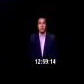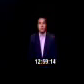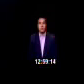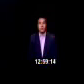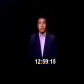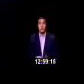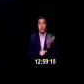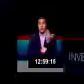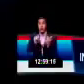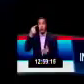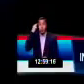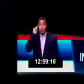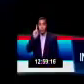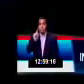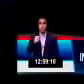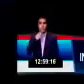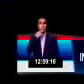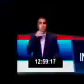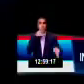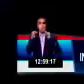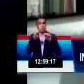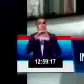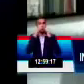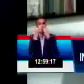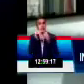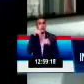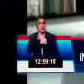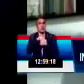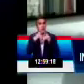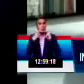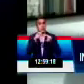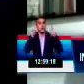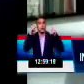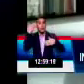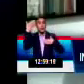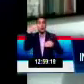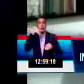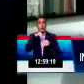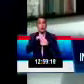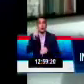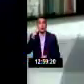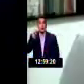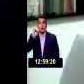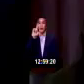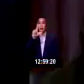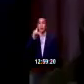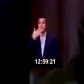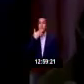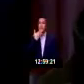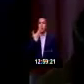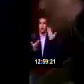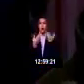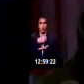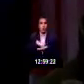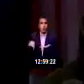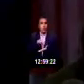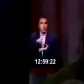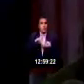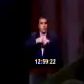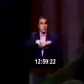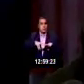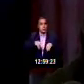La ministra de Gobierno, María Paula Romo, explicó en la comisión que investiga la situación política de Daniel Mendoza cómo surgen las sospechas de supuestos actos